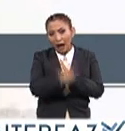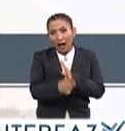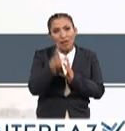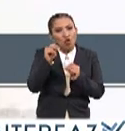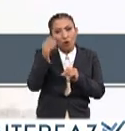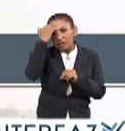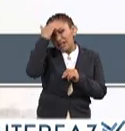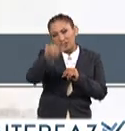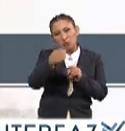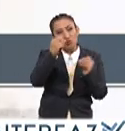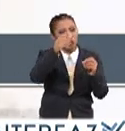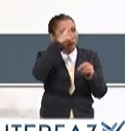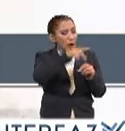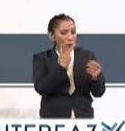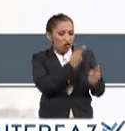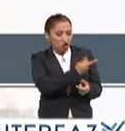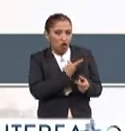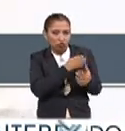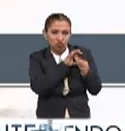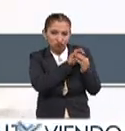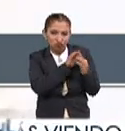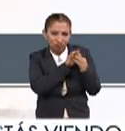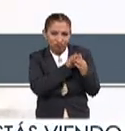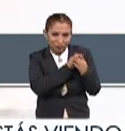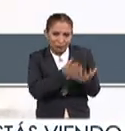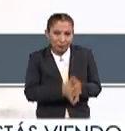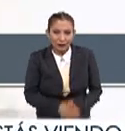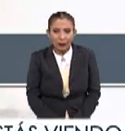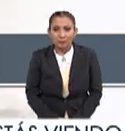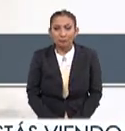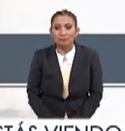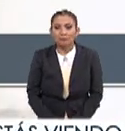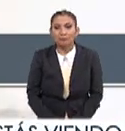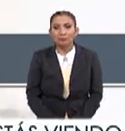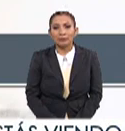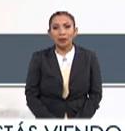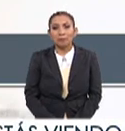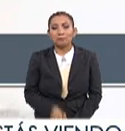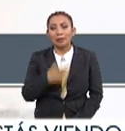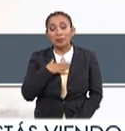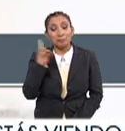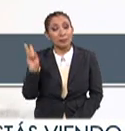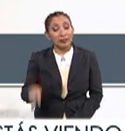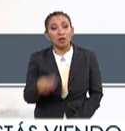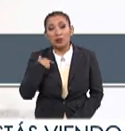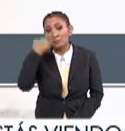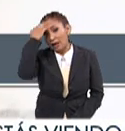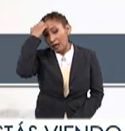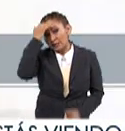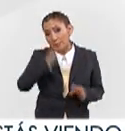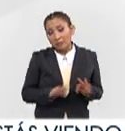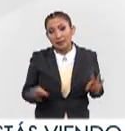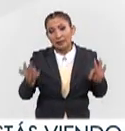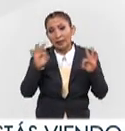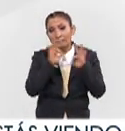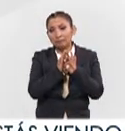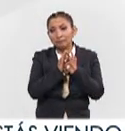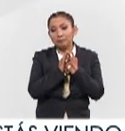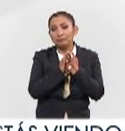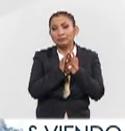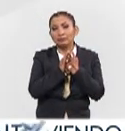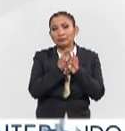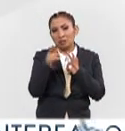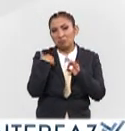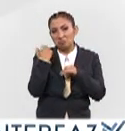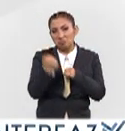que no extrañábamos tanto México porque nos teníamos entre las dos. Claro. Pues sin duda alguna una experiencia muy importante